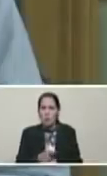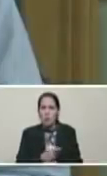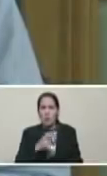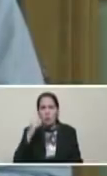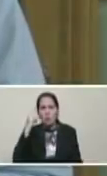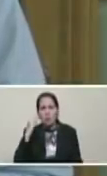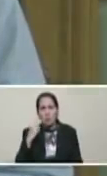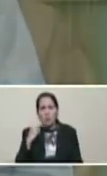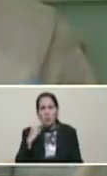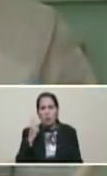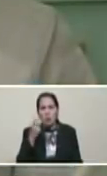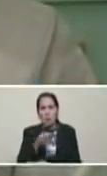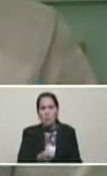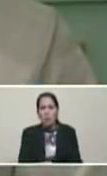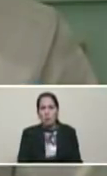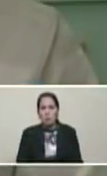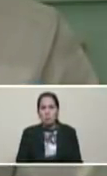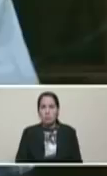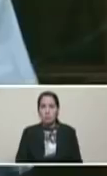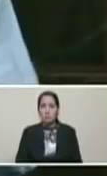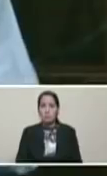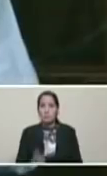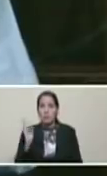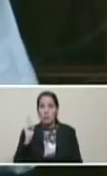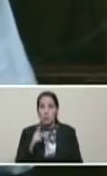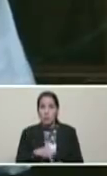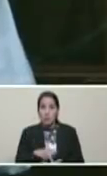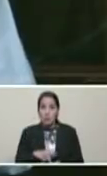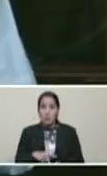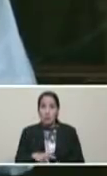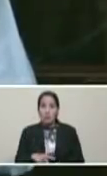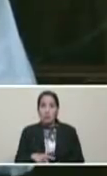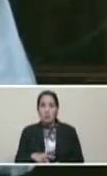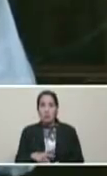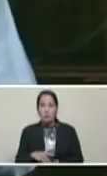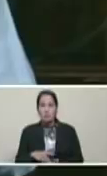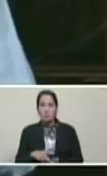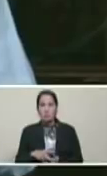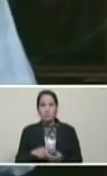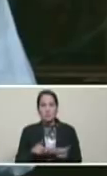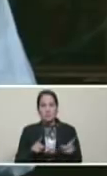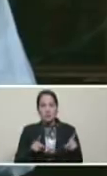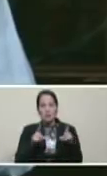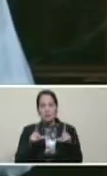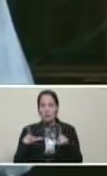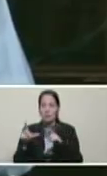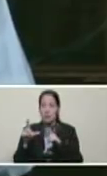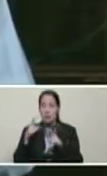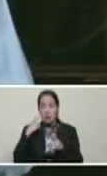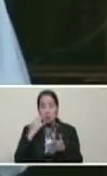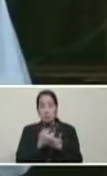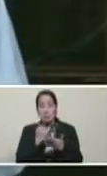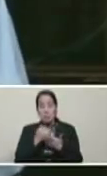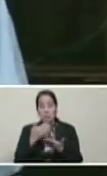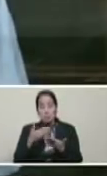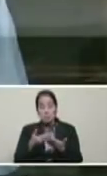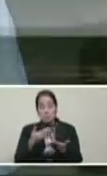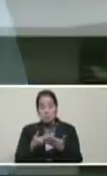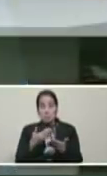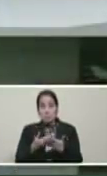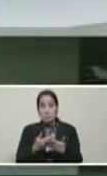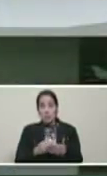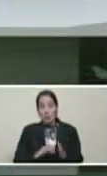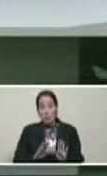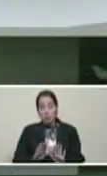dirijo hay que llegar y certificar que llegamos y apoyar y